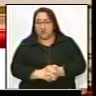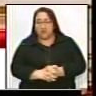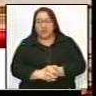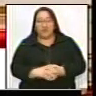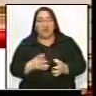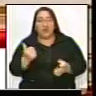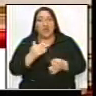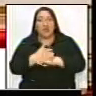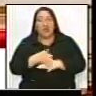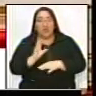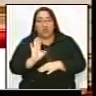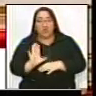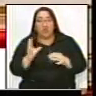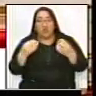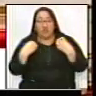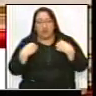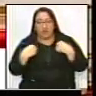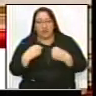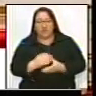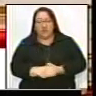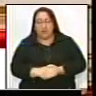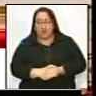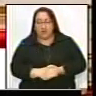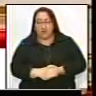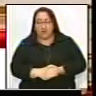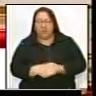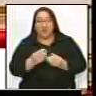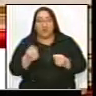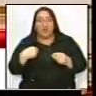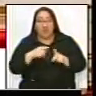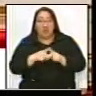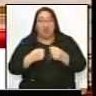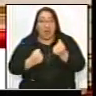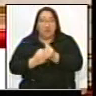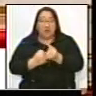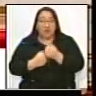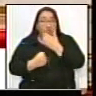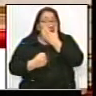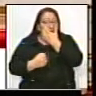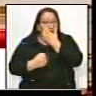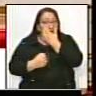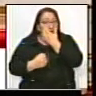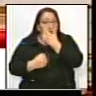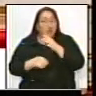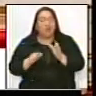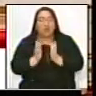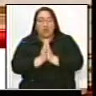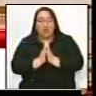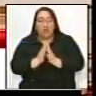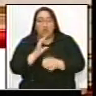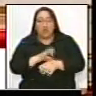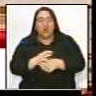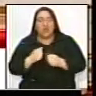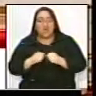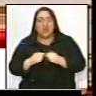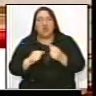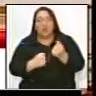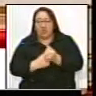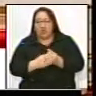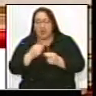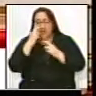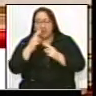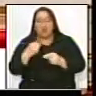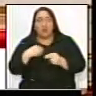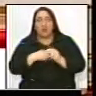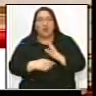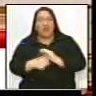través de su despacho, así como nos están apoyando, doctora, nos apoyen, que se respeten